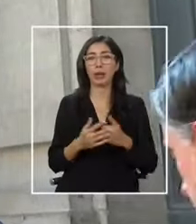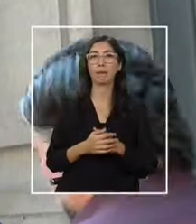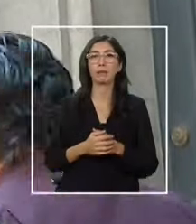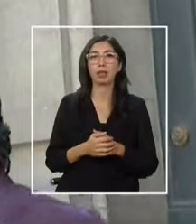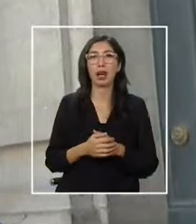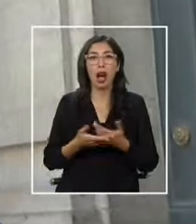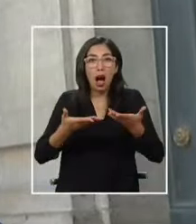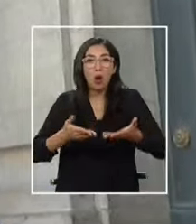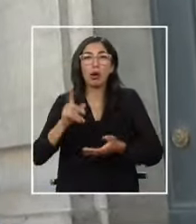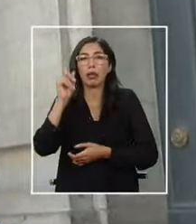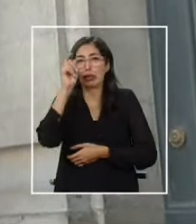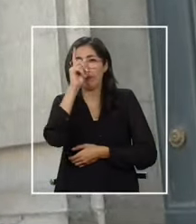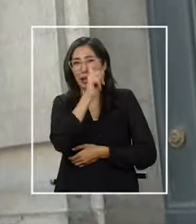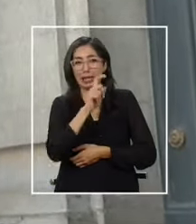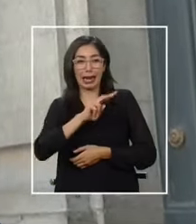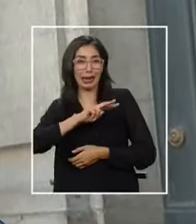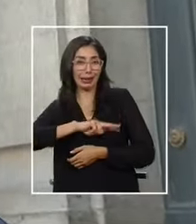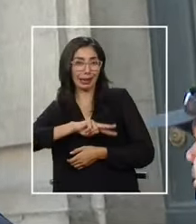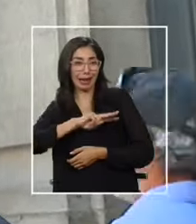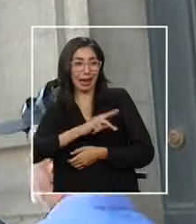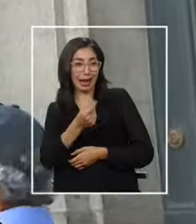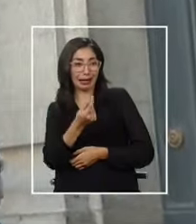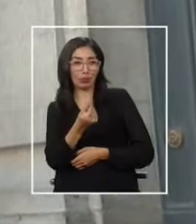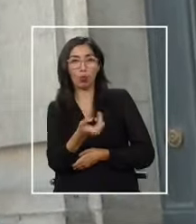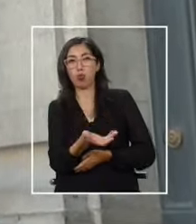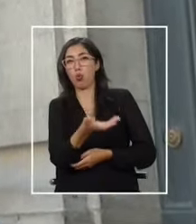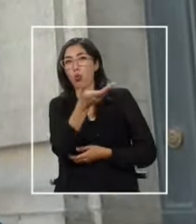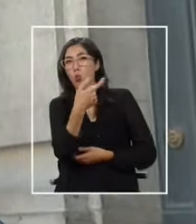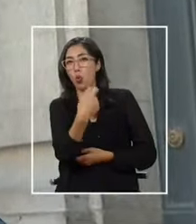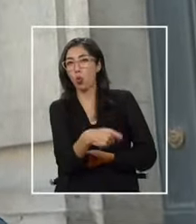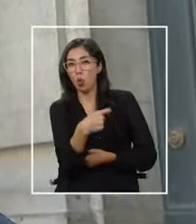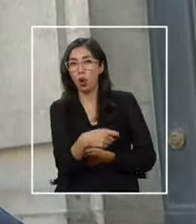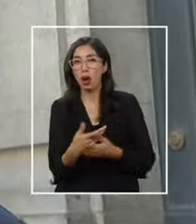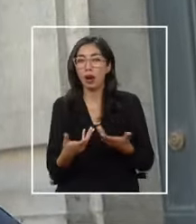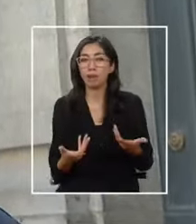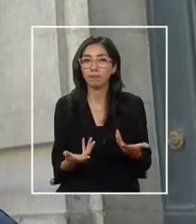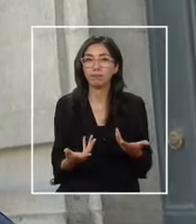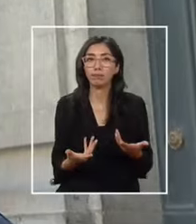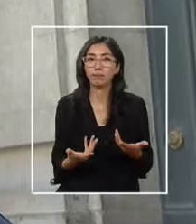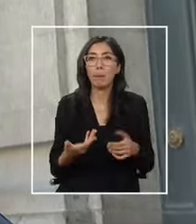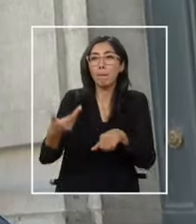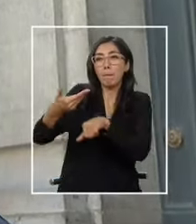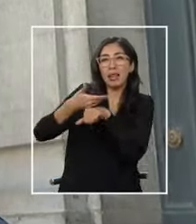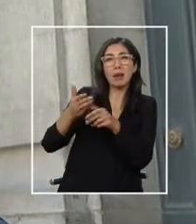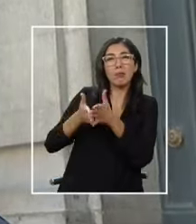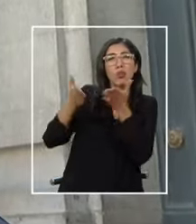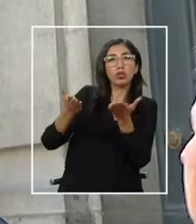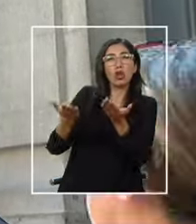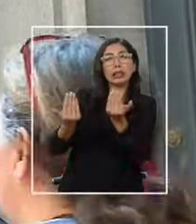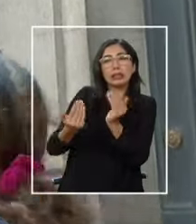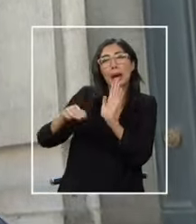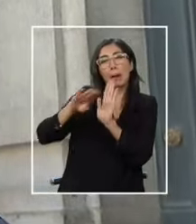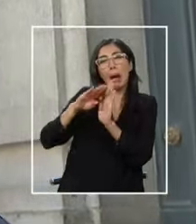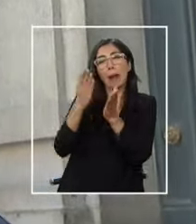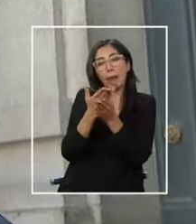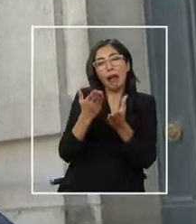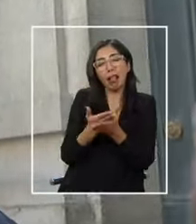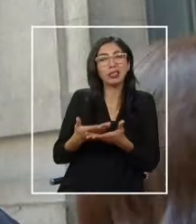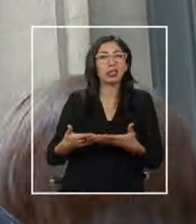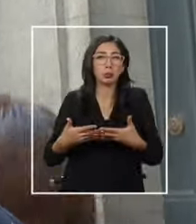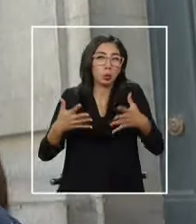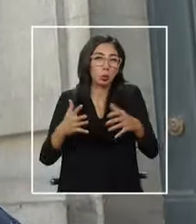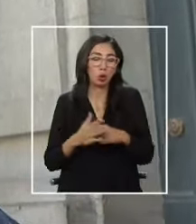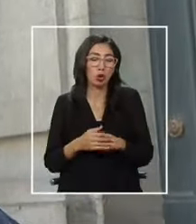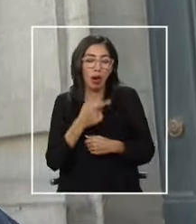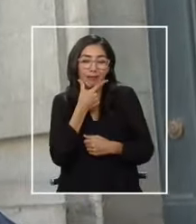conseguir crédito ahora, están las tasas súper altas, ¿cómo se llama? Están pidiendo muchos requisitos. Entonces igual no está